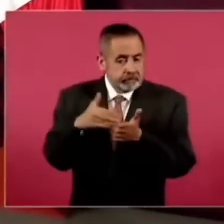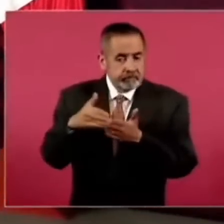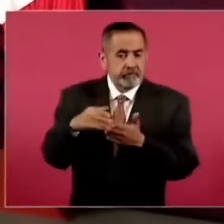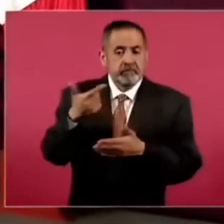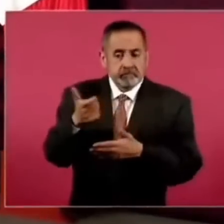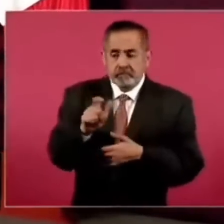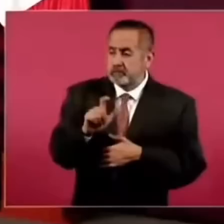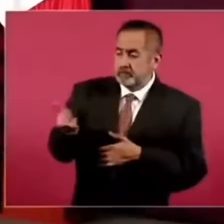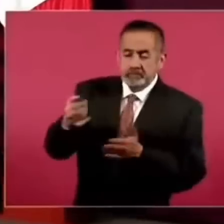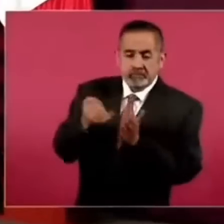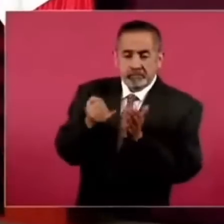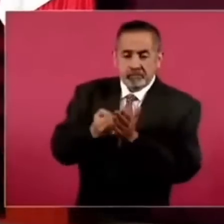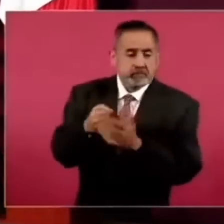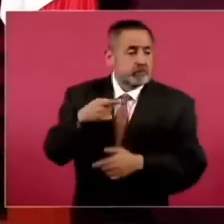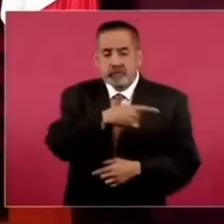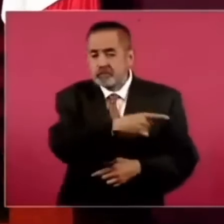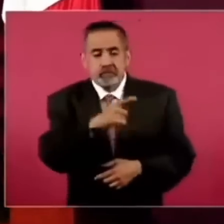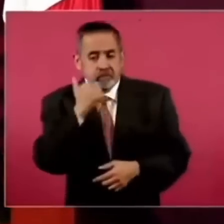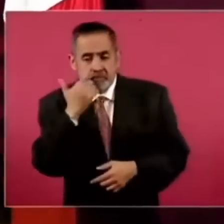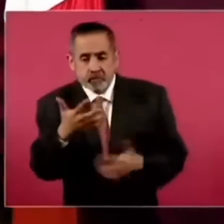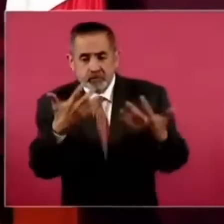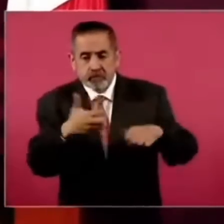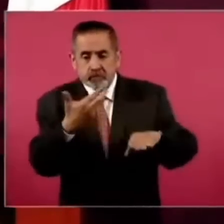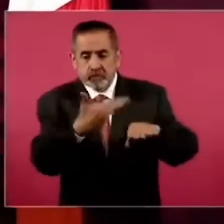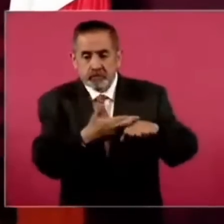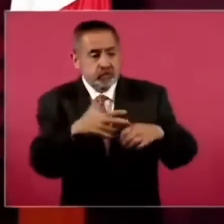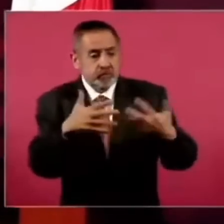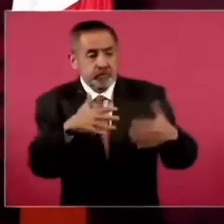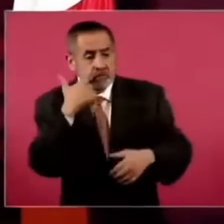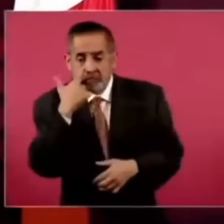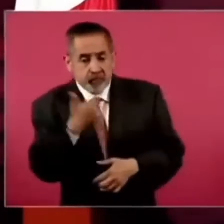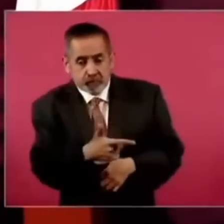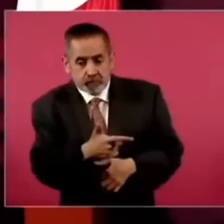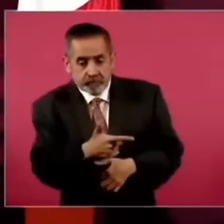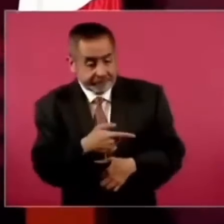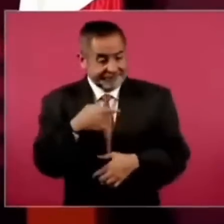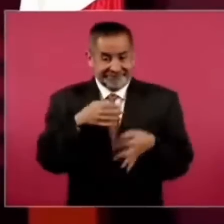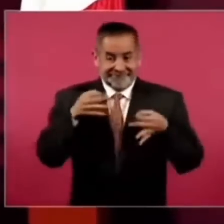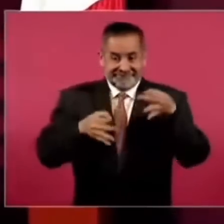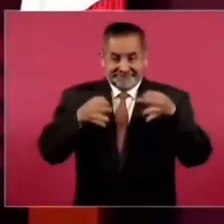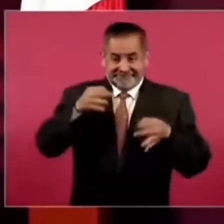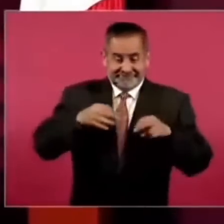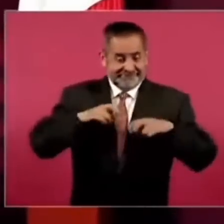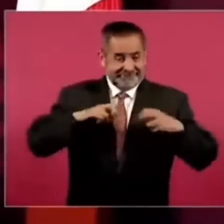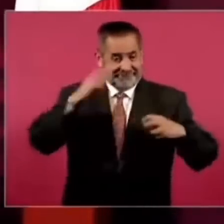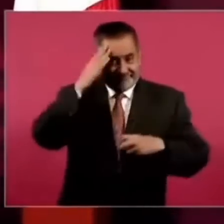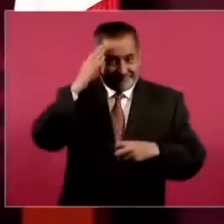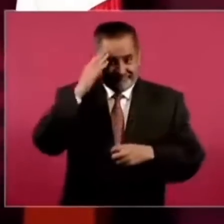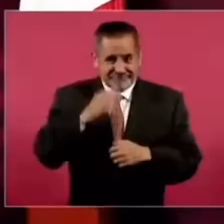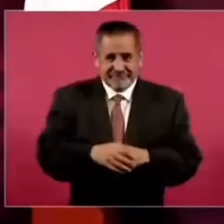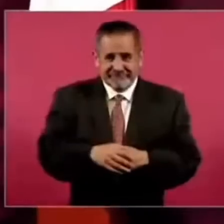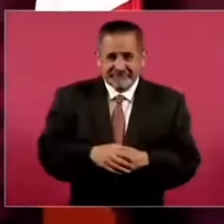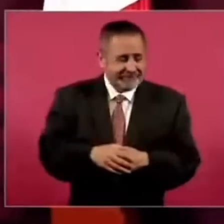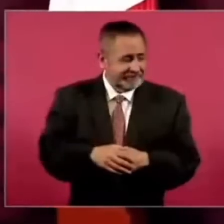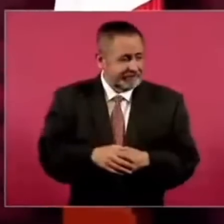millones de pesos de impuestos. Y este ministro, que tardó 3